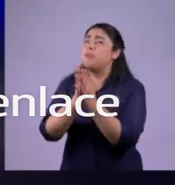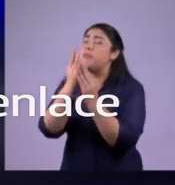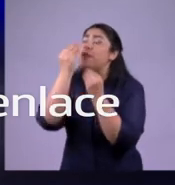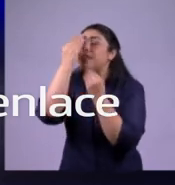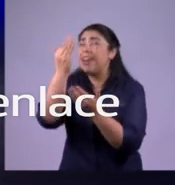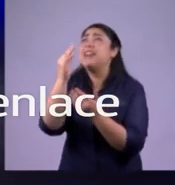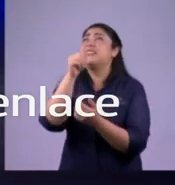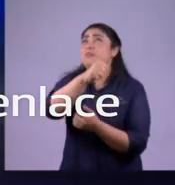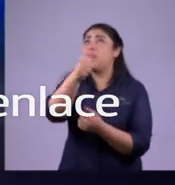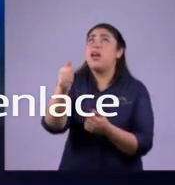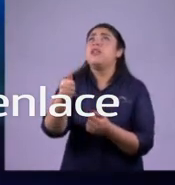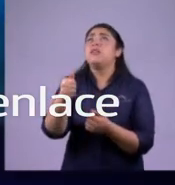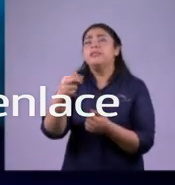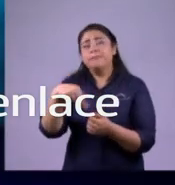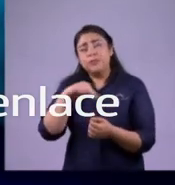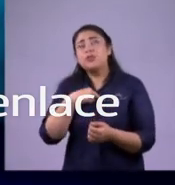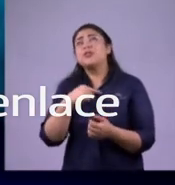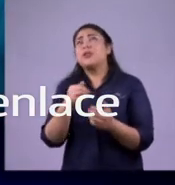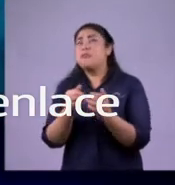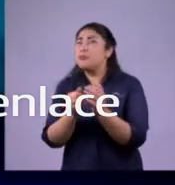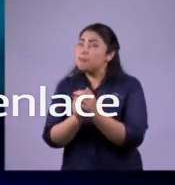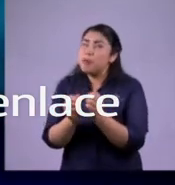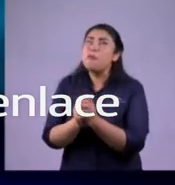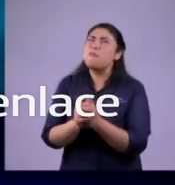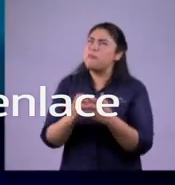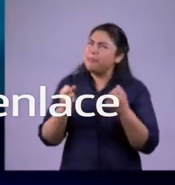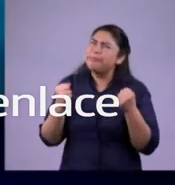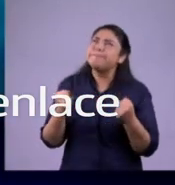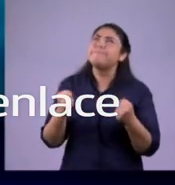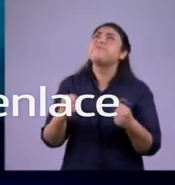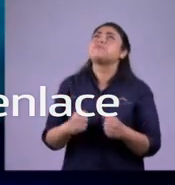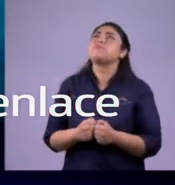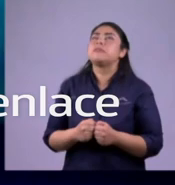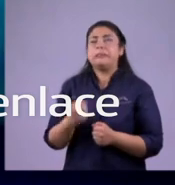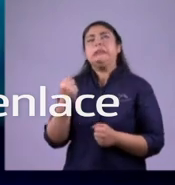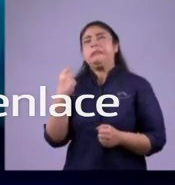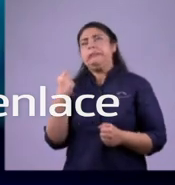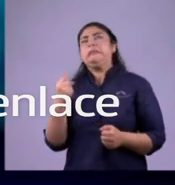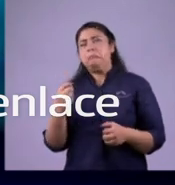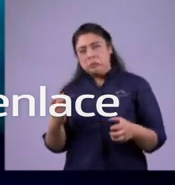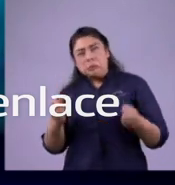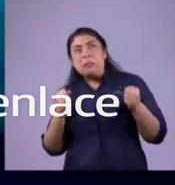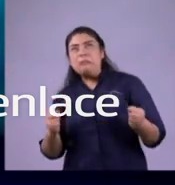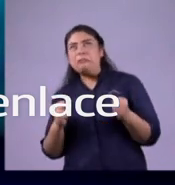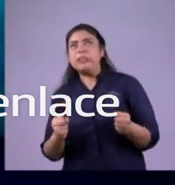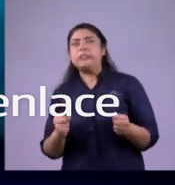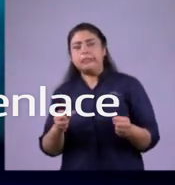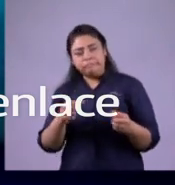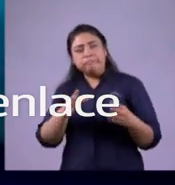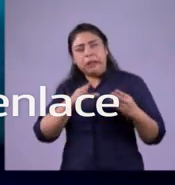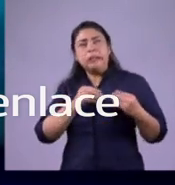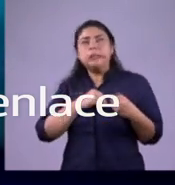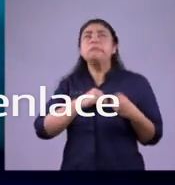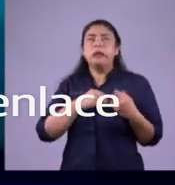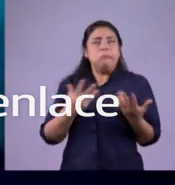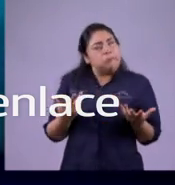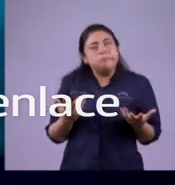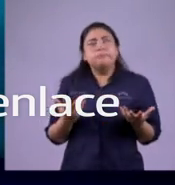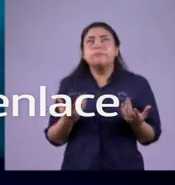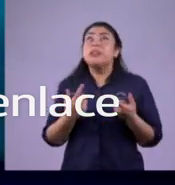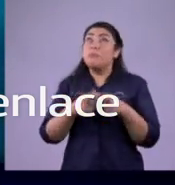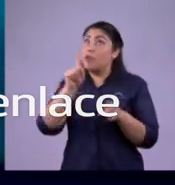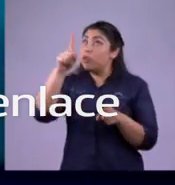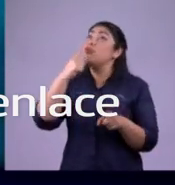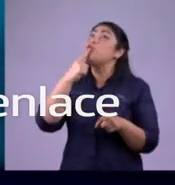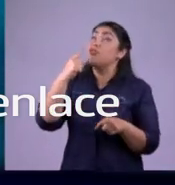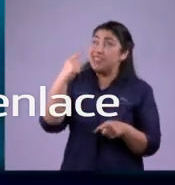estamos cargados sr te lo reconocemos lo aceptamos pero también